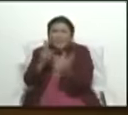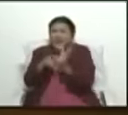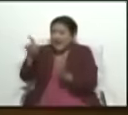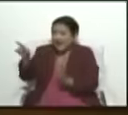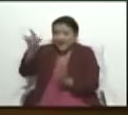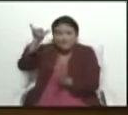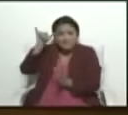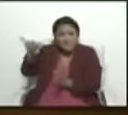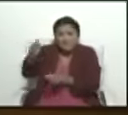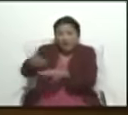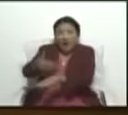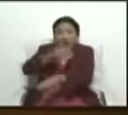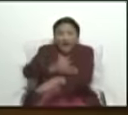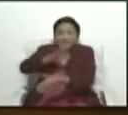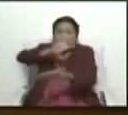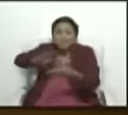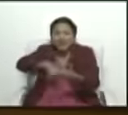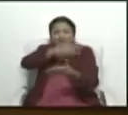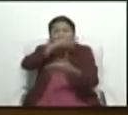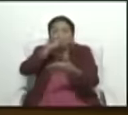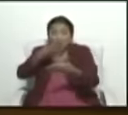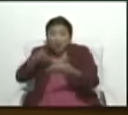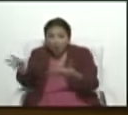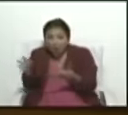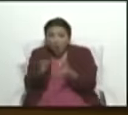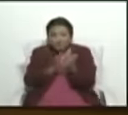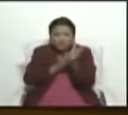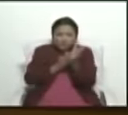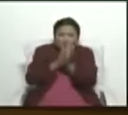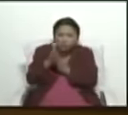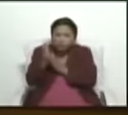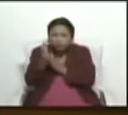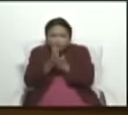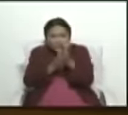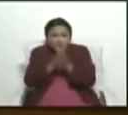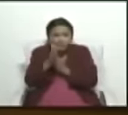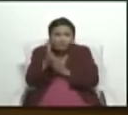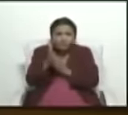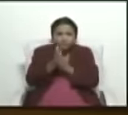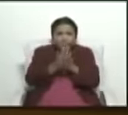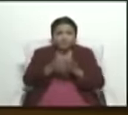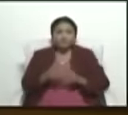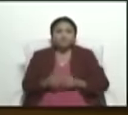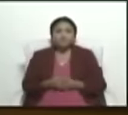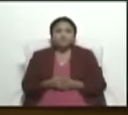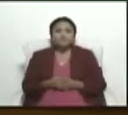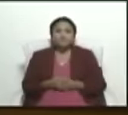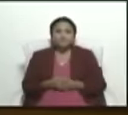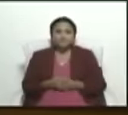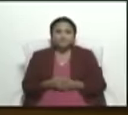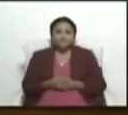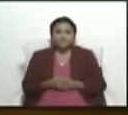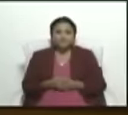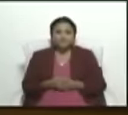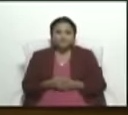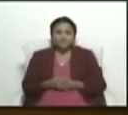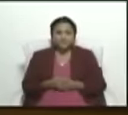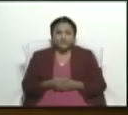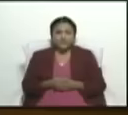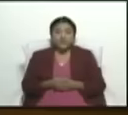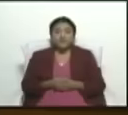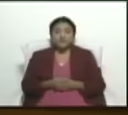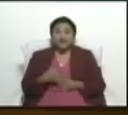con premeditación, con alevosía, por motivos fútiles e innobles, grábense esa